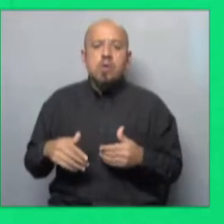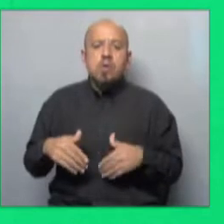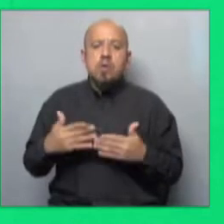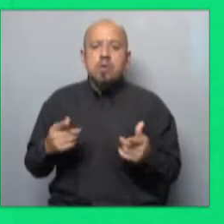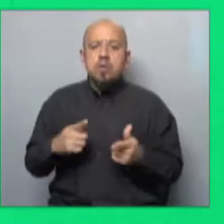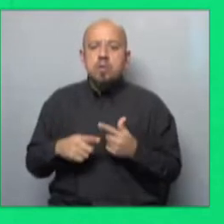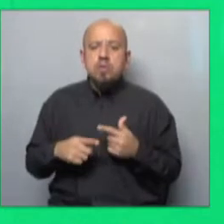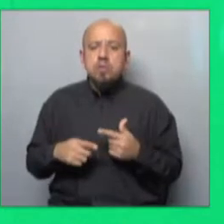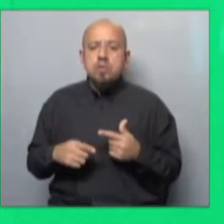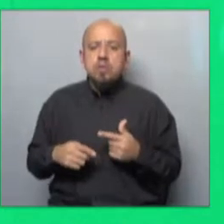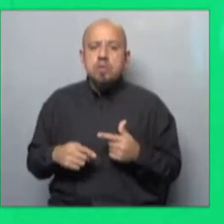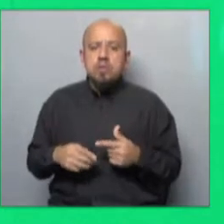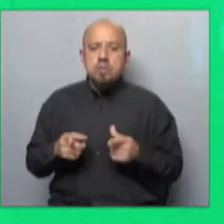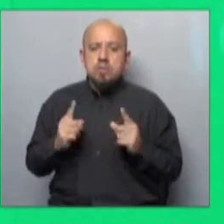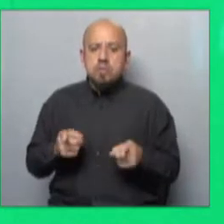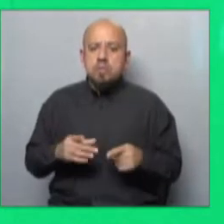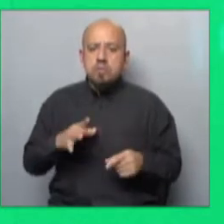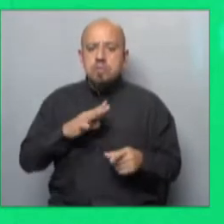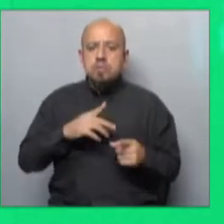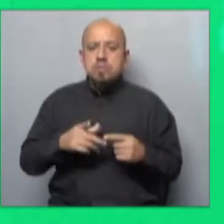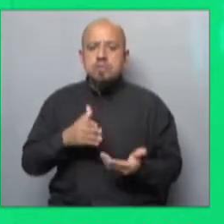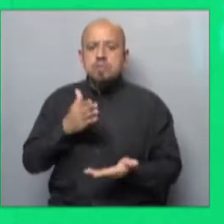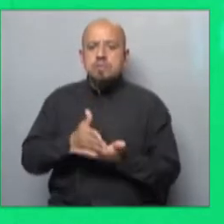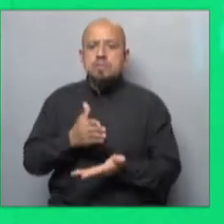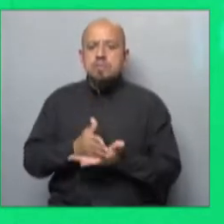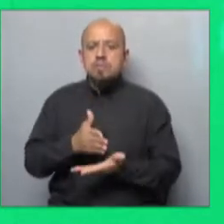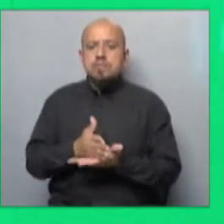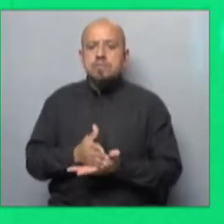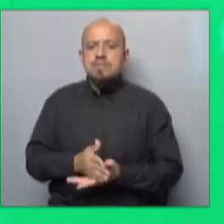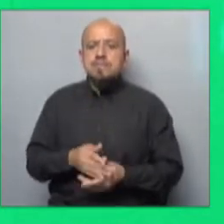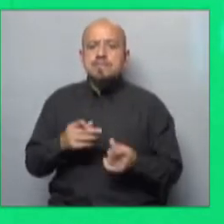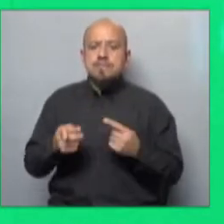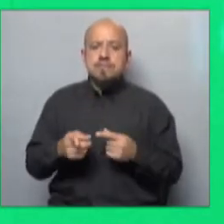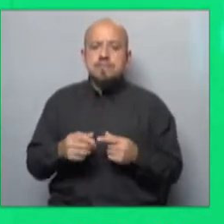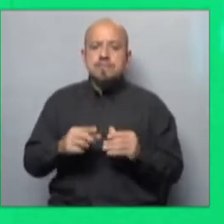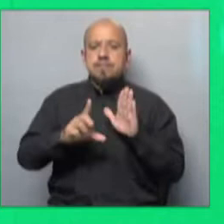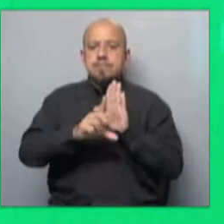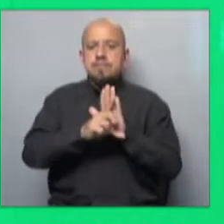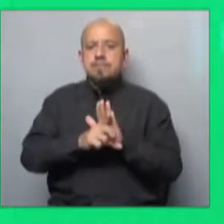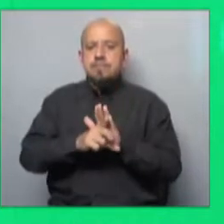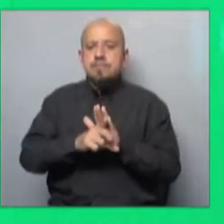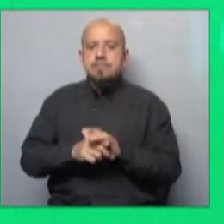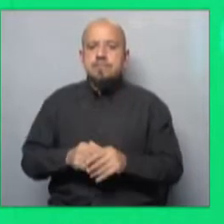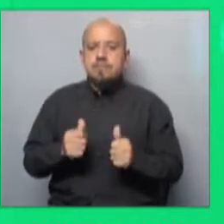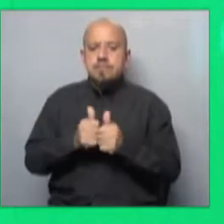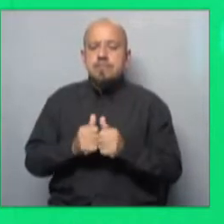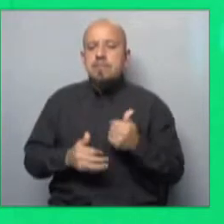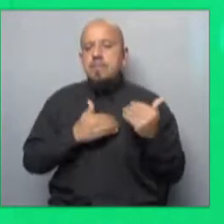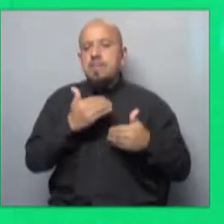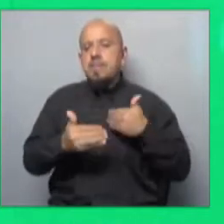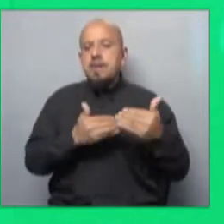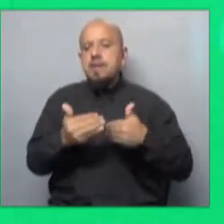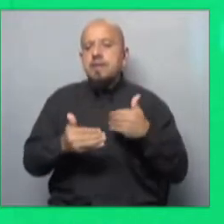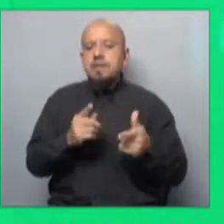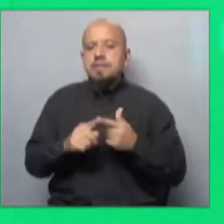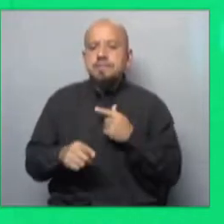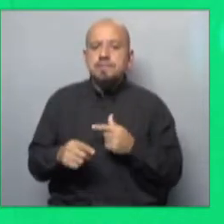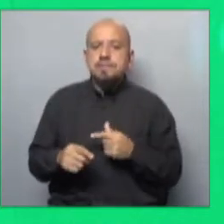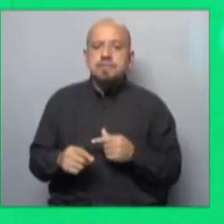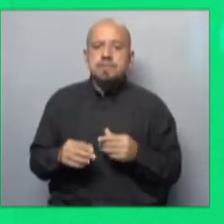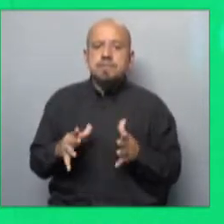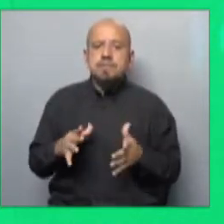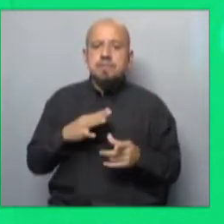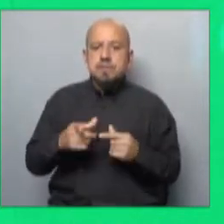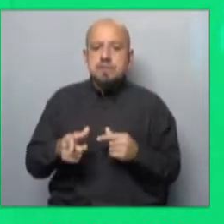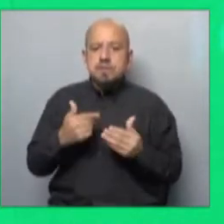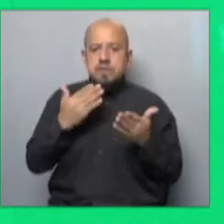de regulación también hacen asistencia y asesoramiento en lo legal y acompañan los procesos de regularización justamente